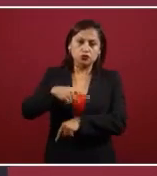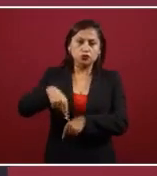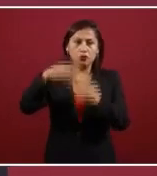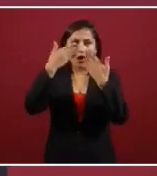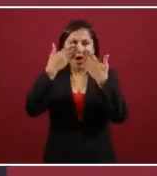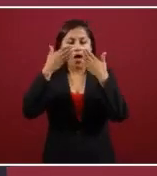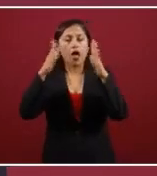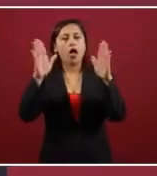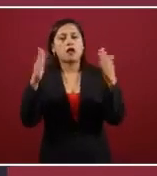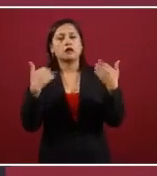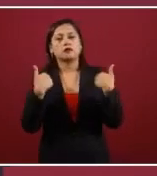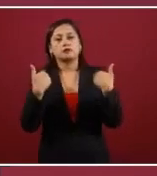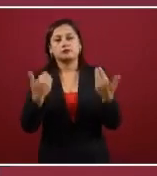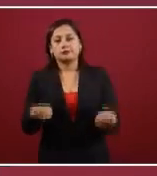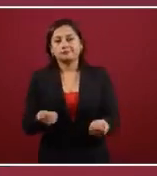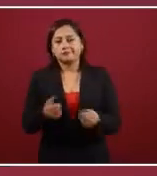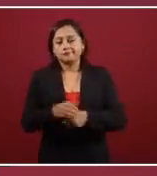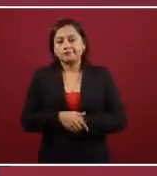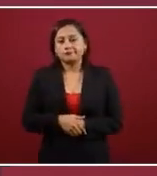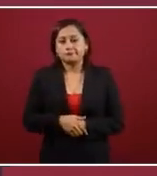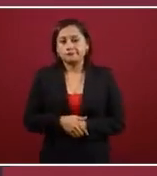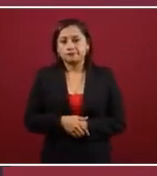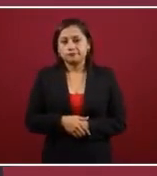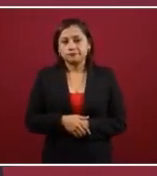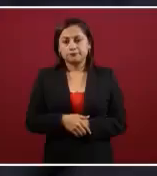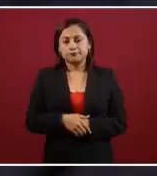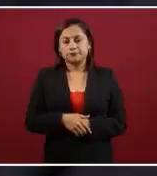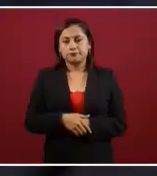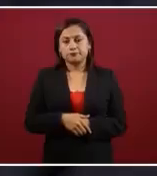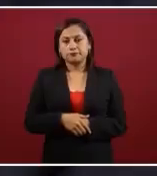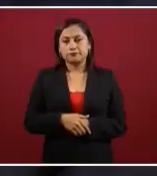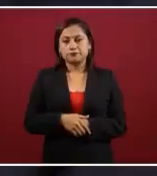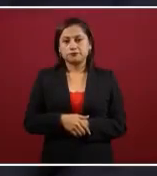Que se sepa,